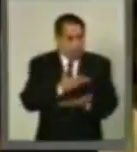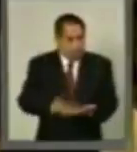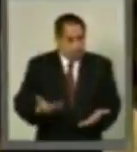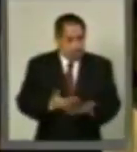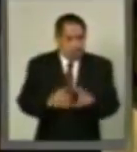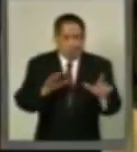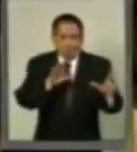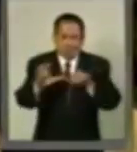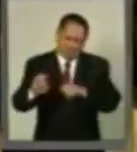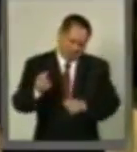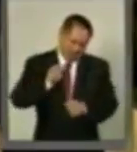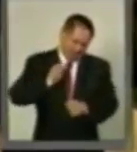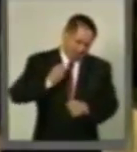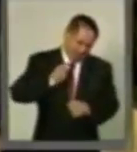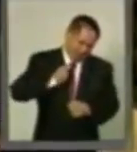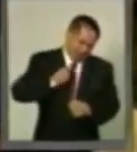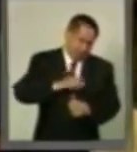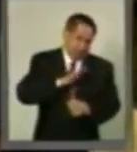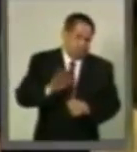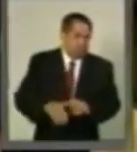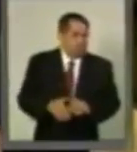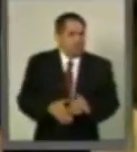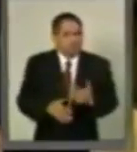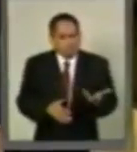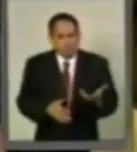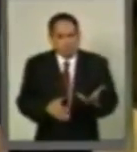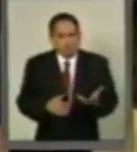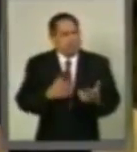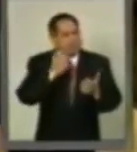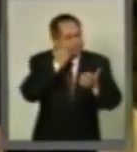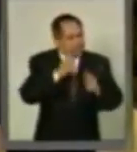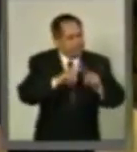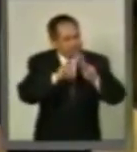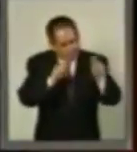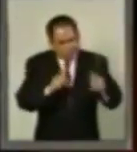700 homicidios. Queremos que nos devuelvan la paz,